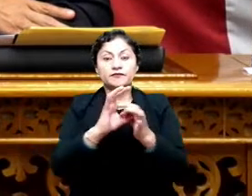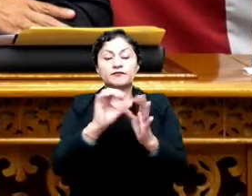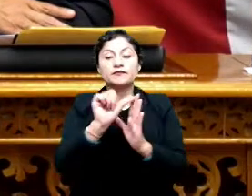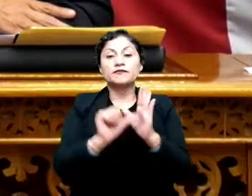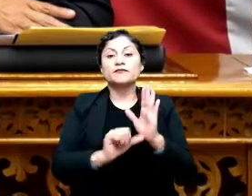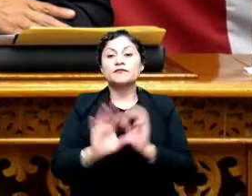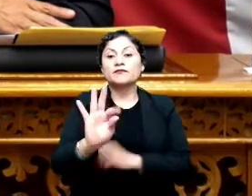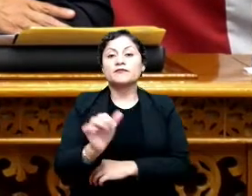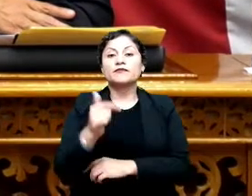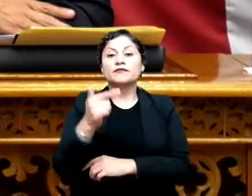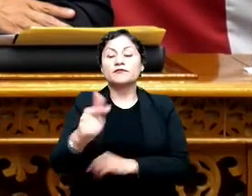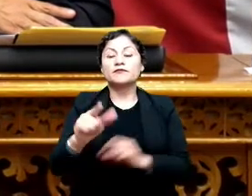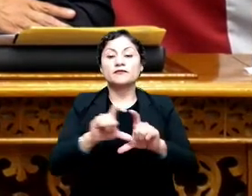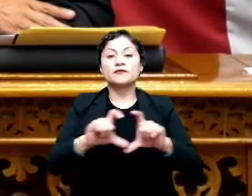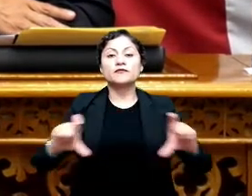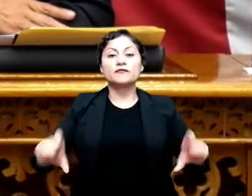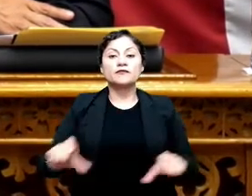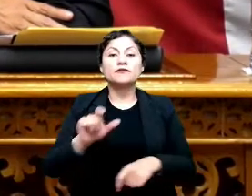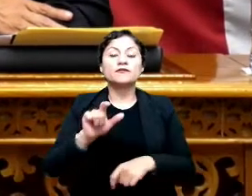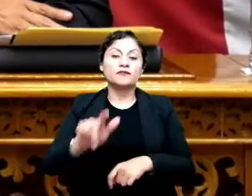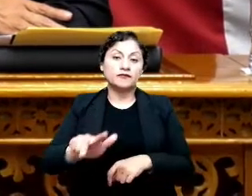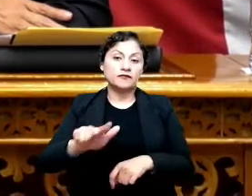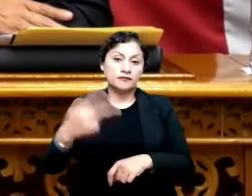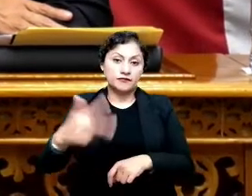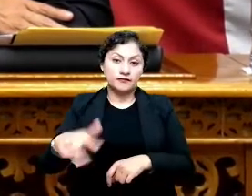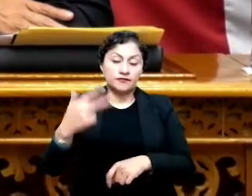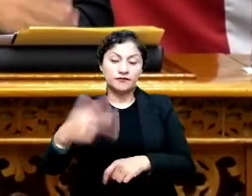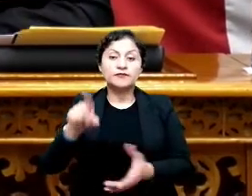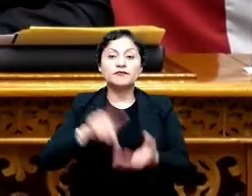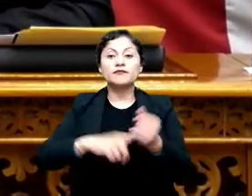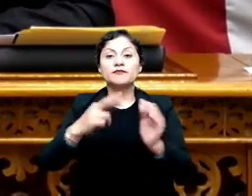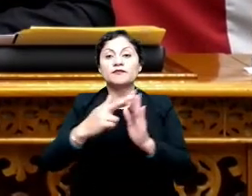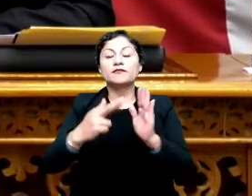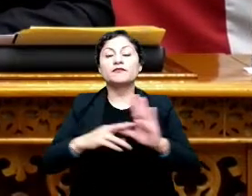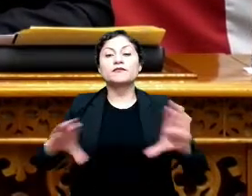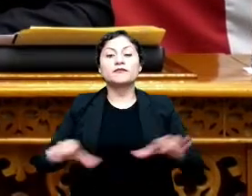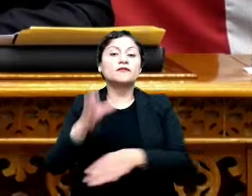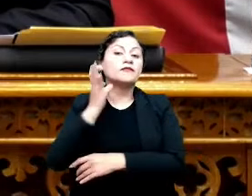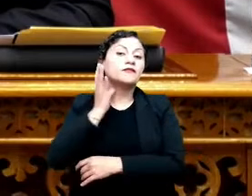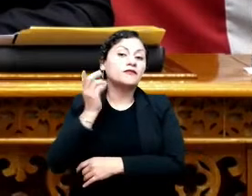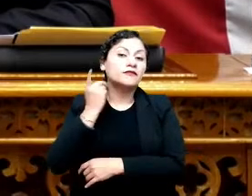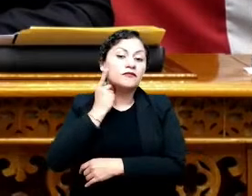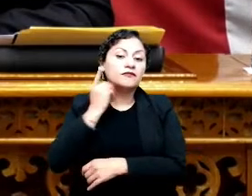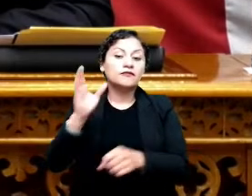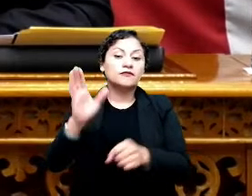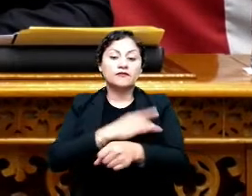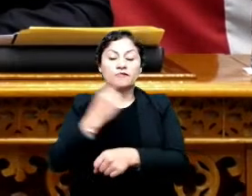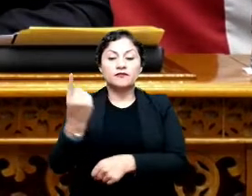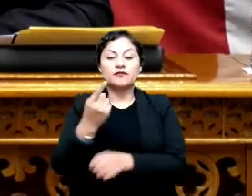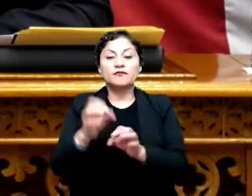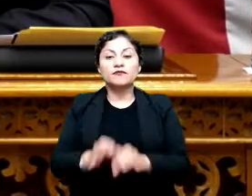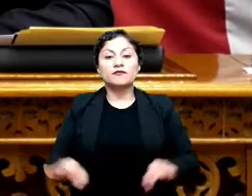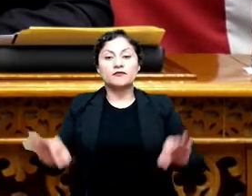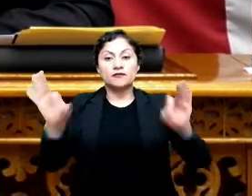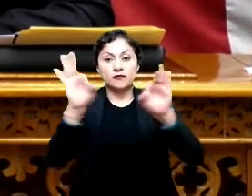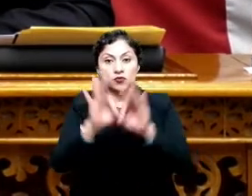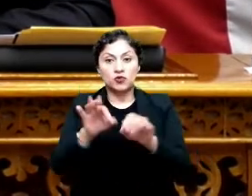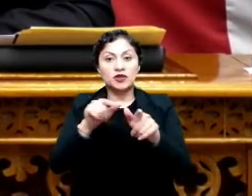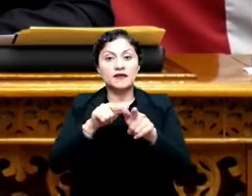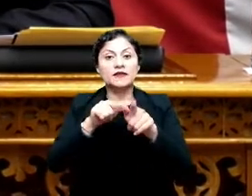47, fracción decimatercera de la Ley Orgánica de este Poder Legislativo. Esto es precisamente para favorecer nuestra